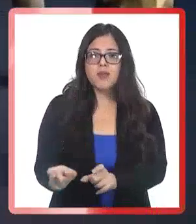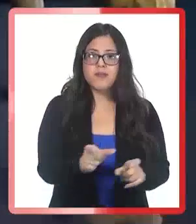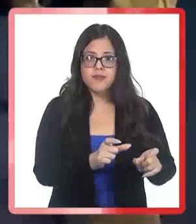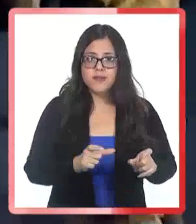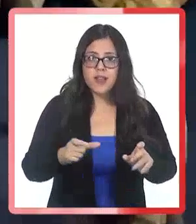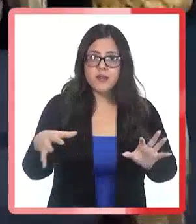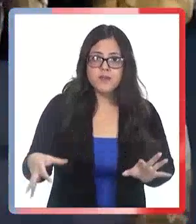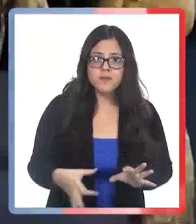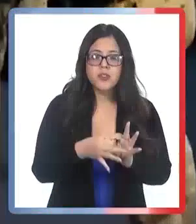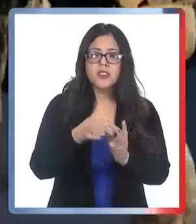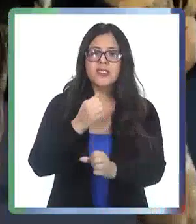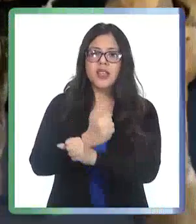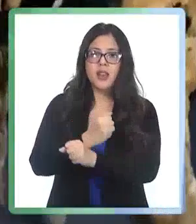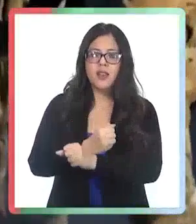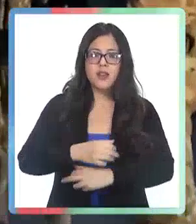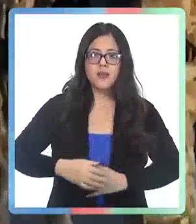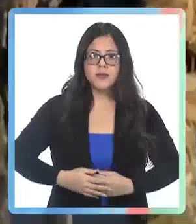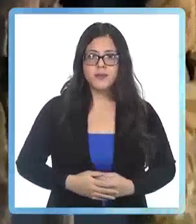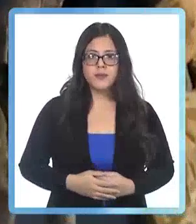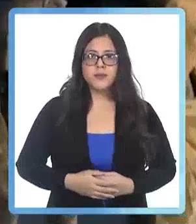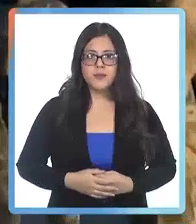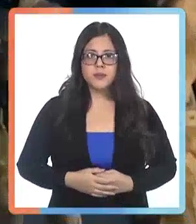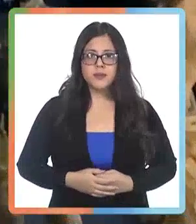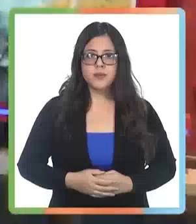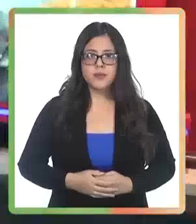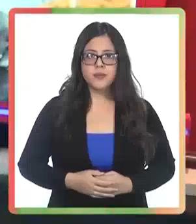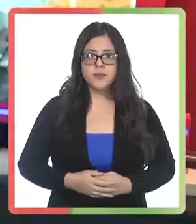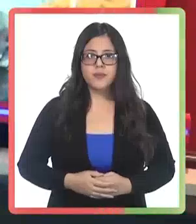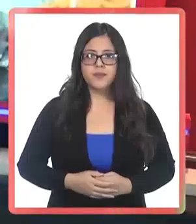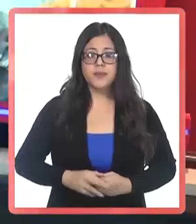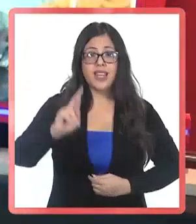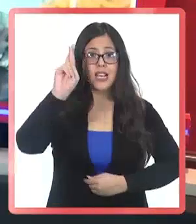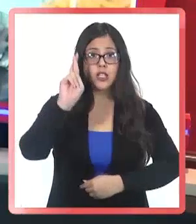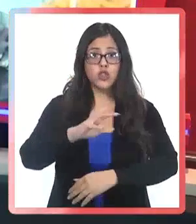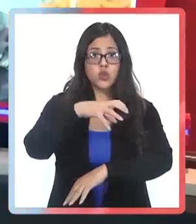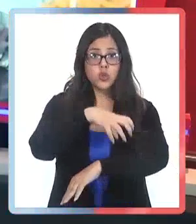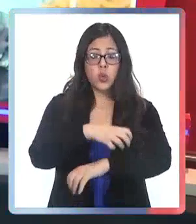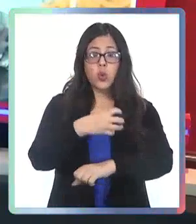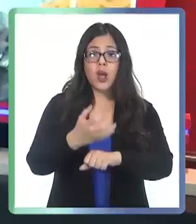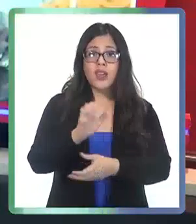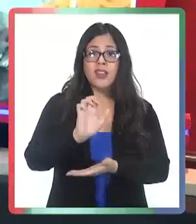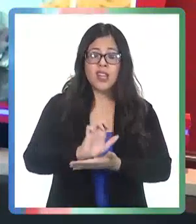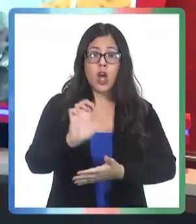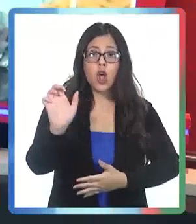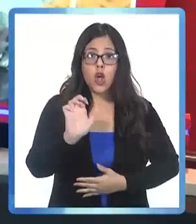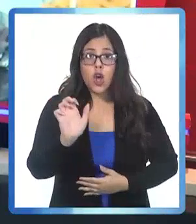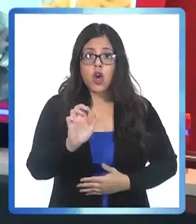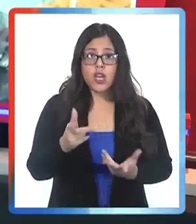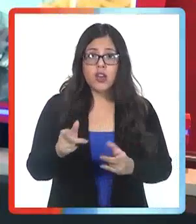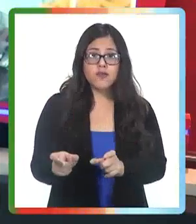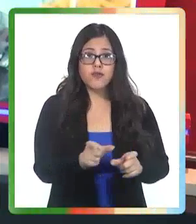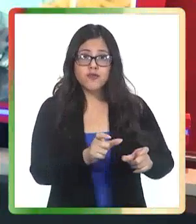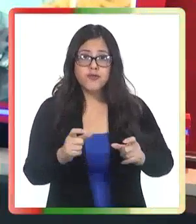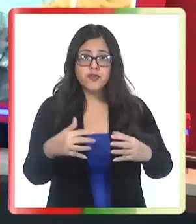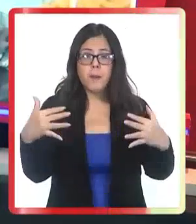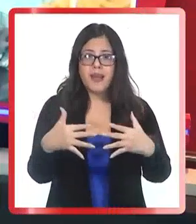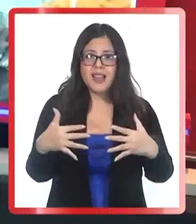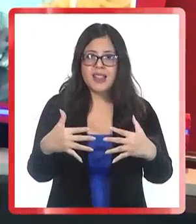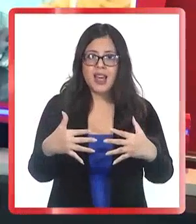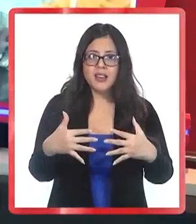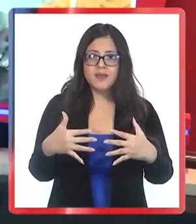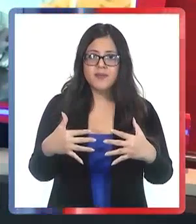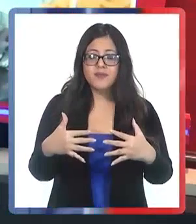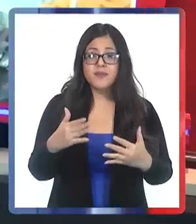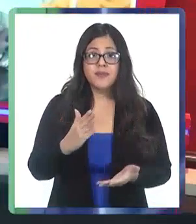los patrullajes conjuntos con carabineros. En la macrozona sur rige un estado de excepción con patrullajes